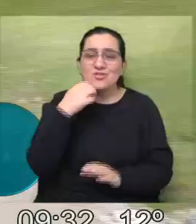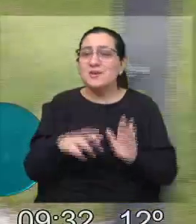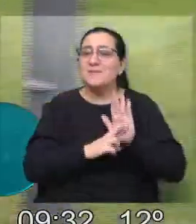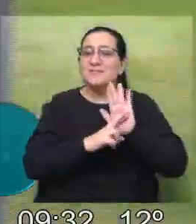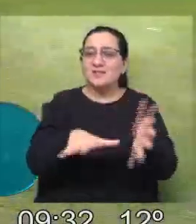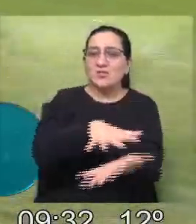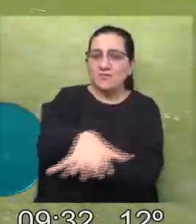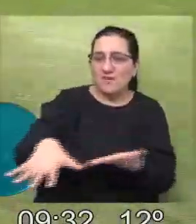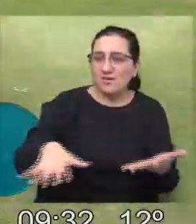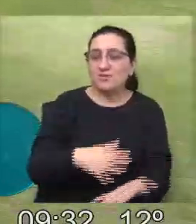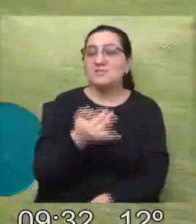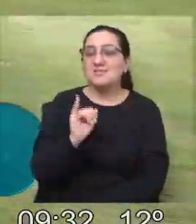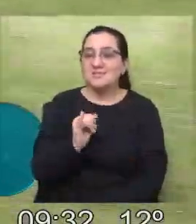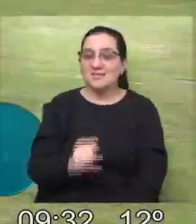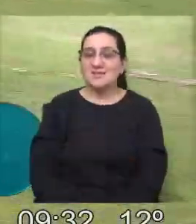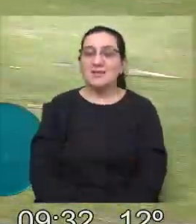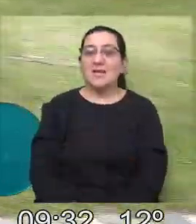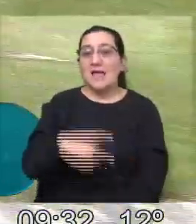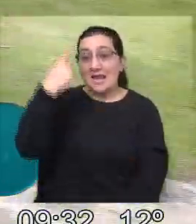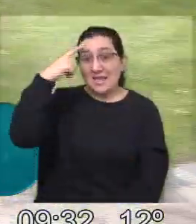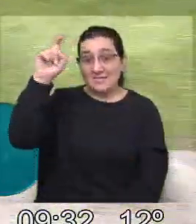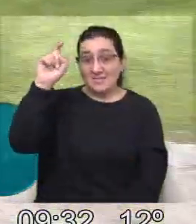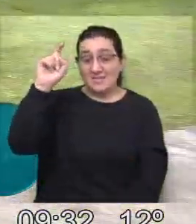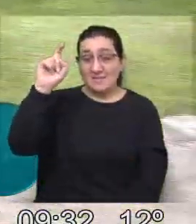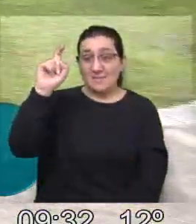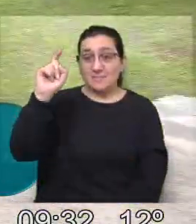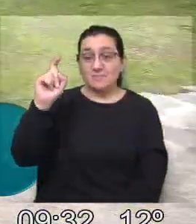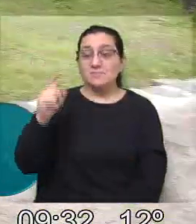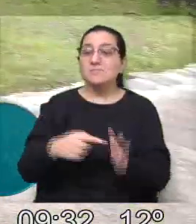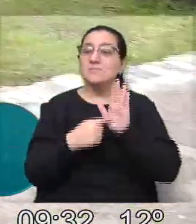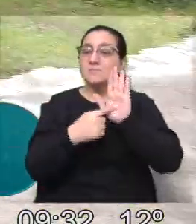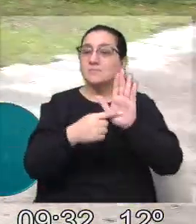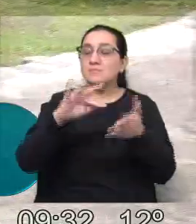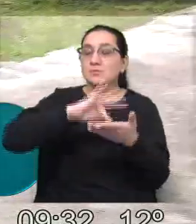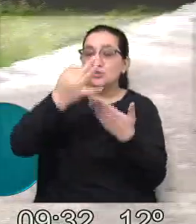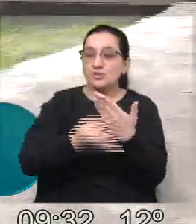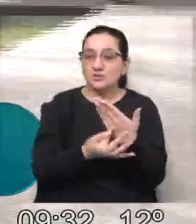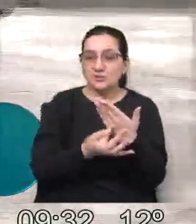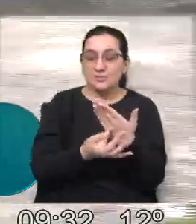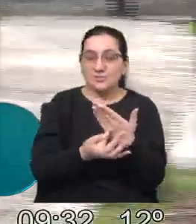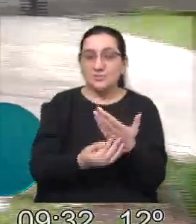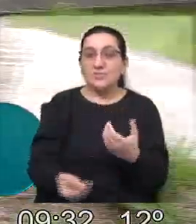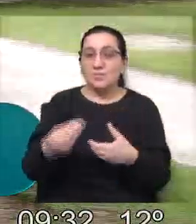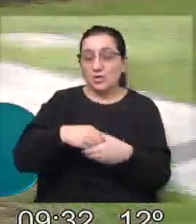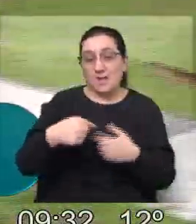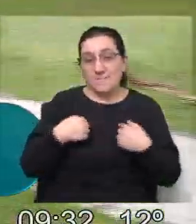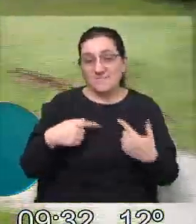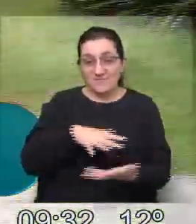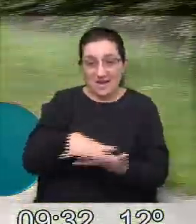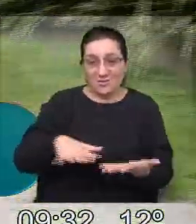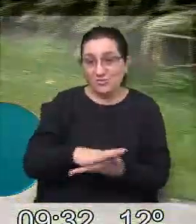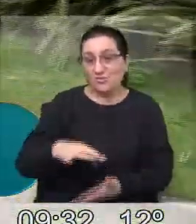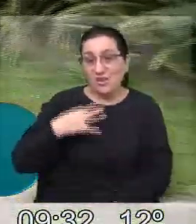¿no? Sí, justamente. La idea fue que presentar un proyecto que involucrara a mi barrio de toda la